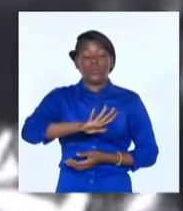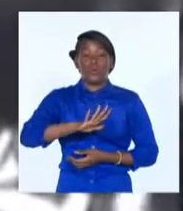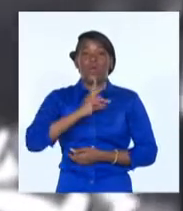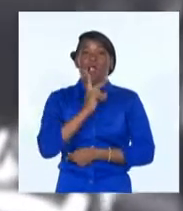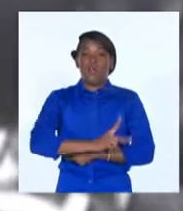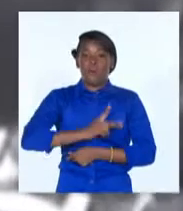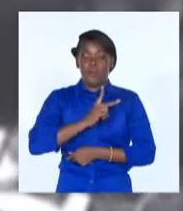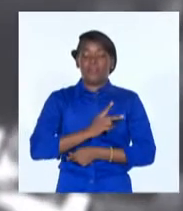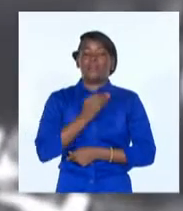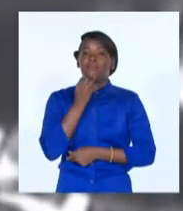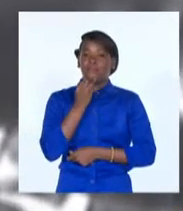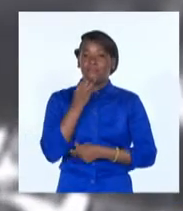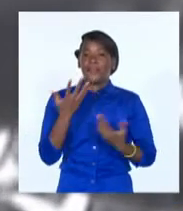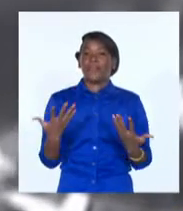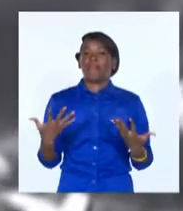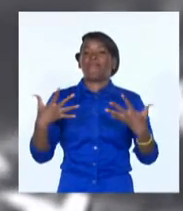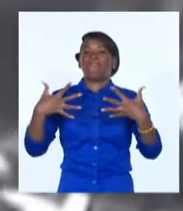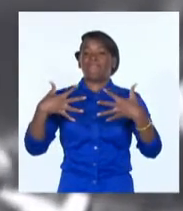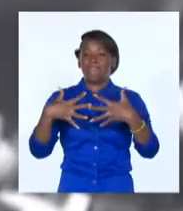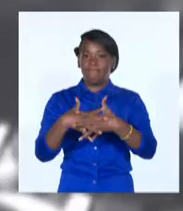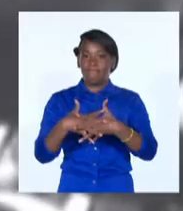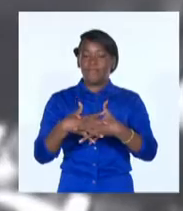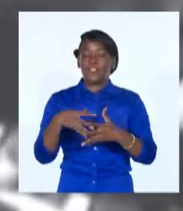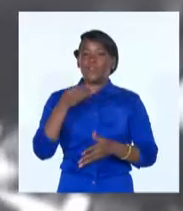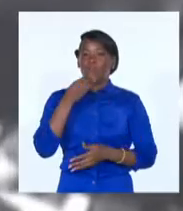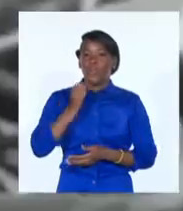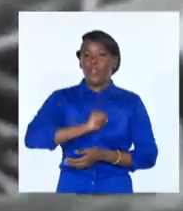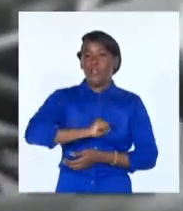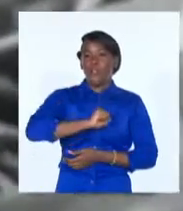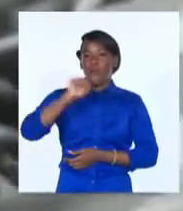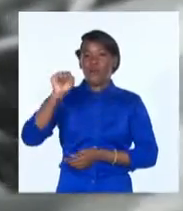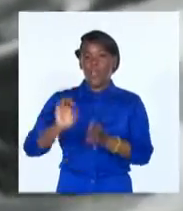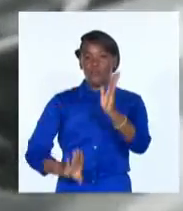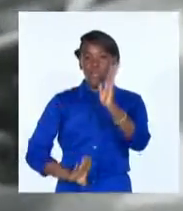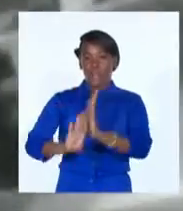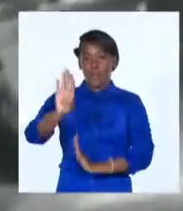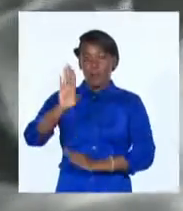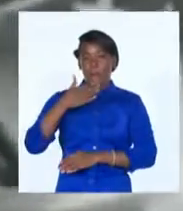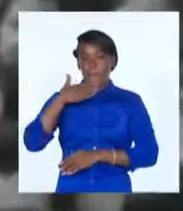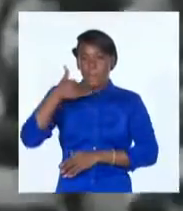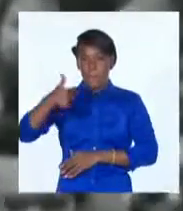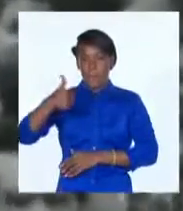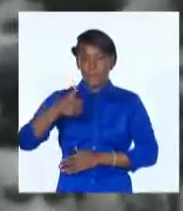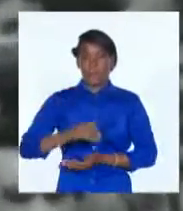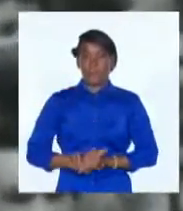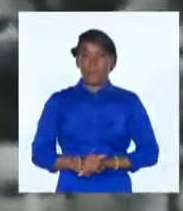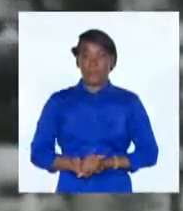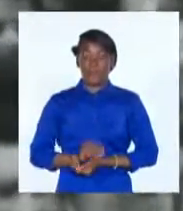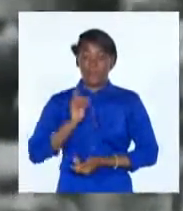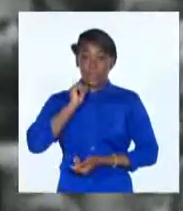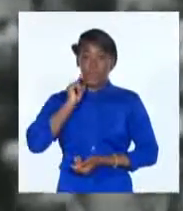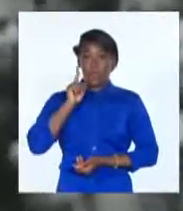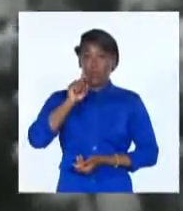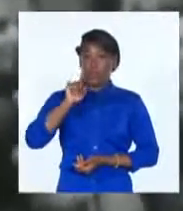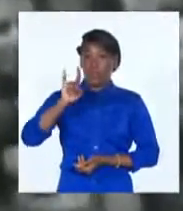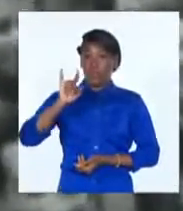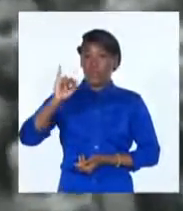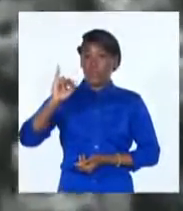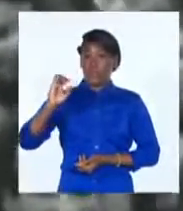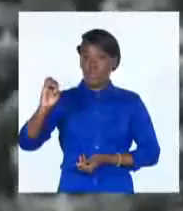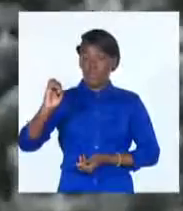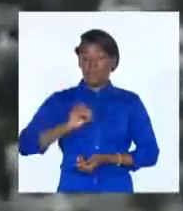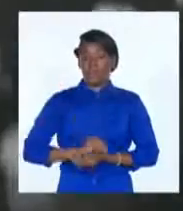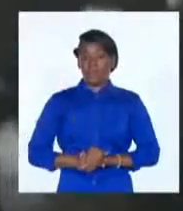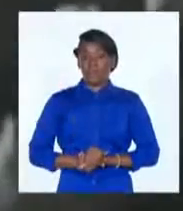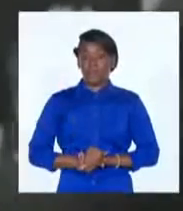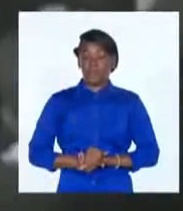habrá alcanzado una verdadera etapa de progreso. Fue aquel de 1960 un viaje a Nueva York difícil